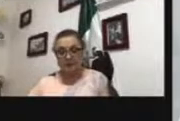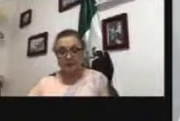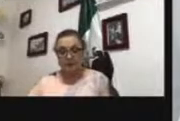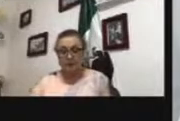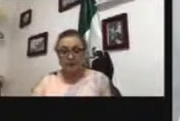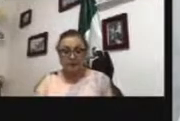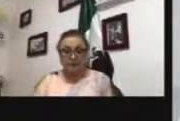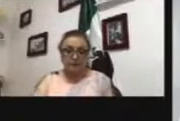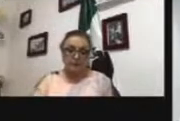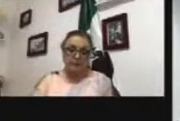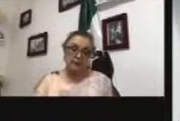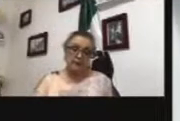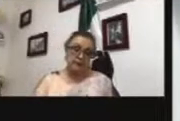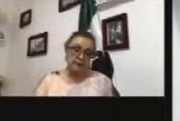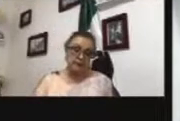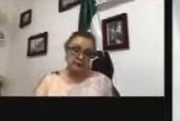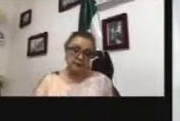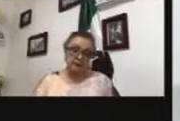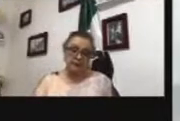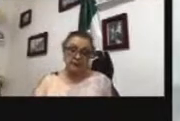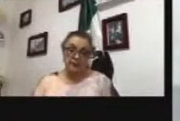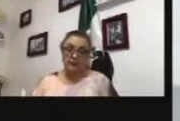voto?